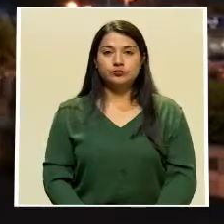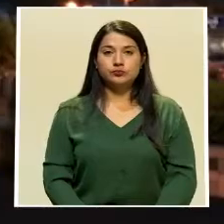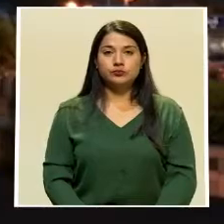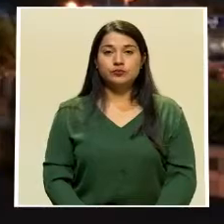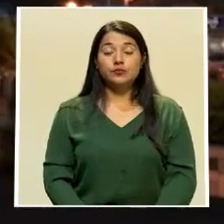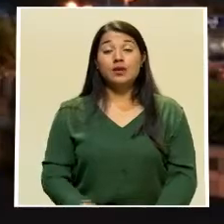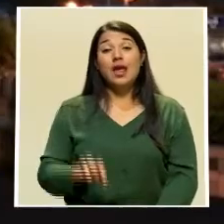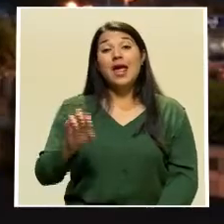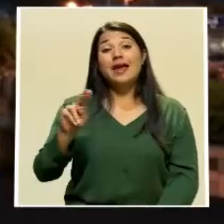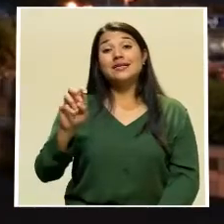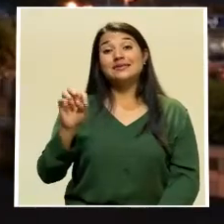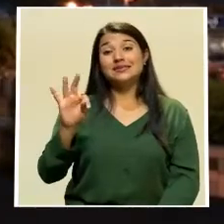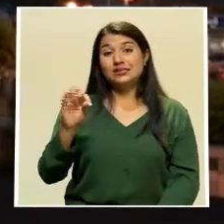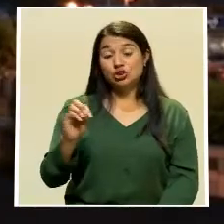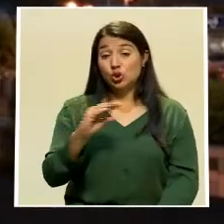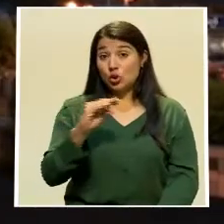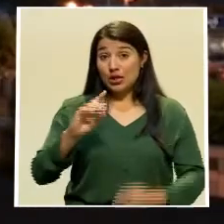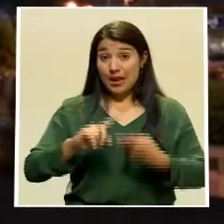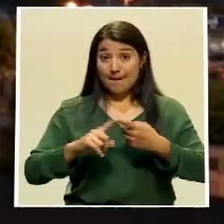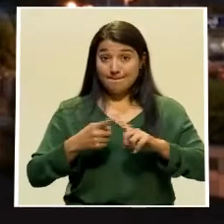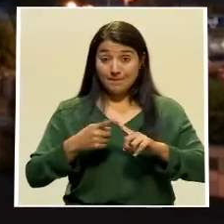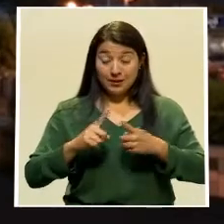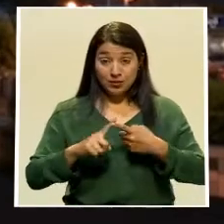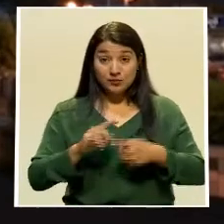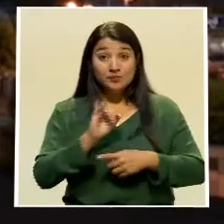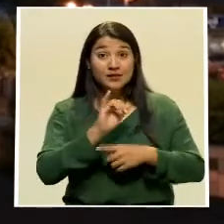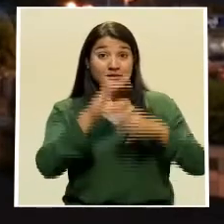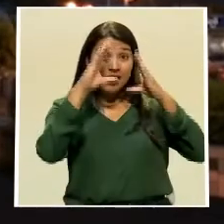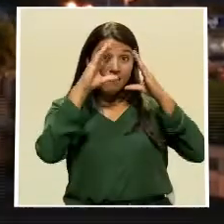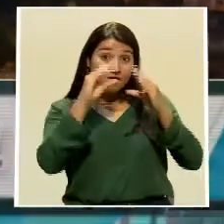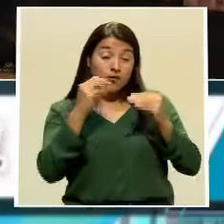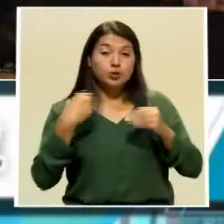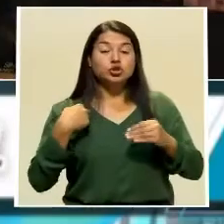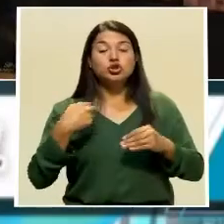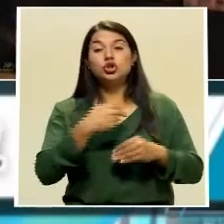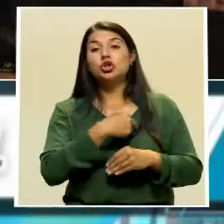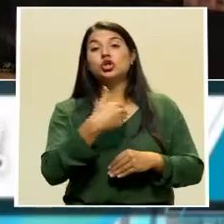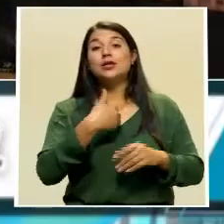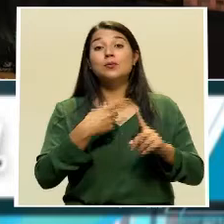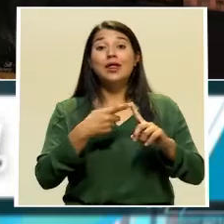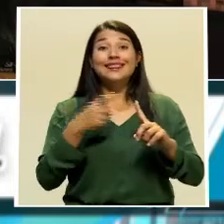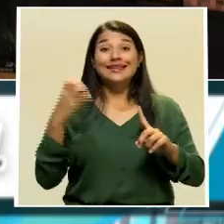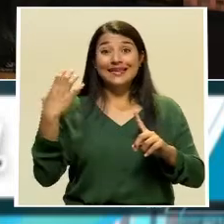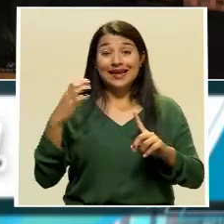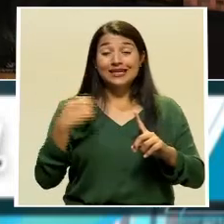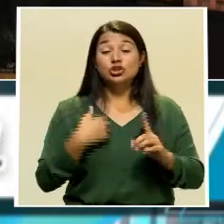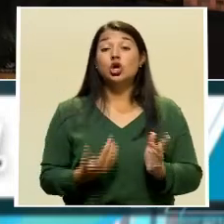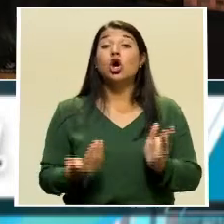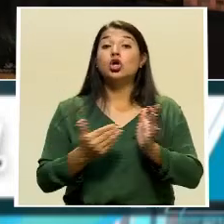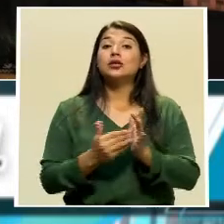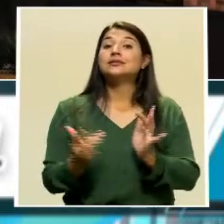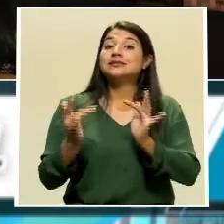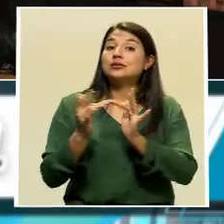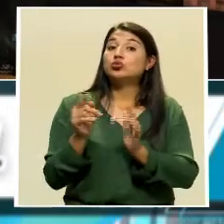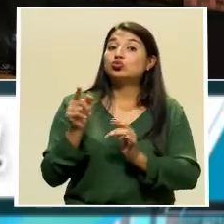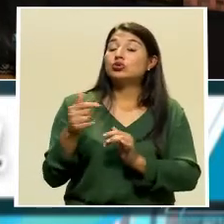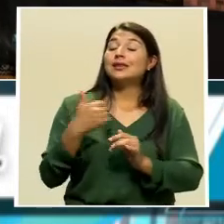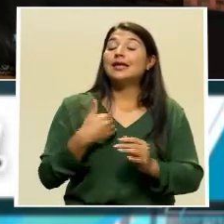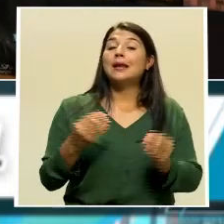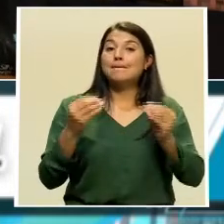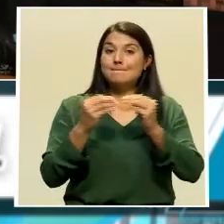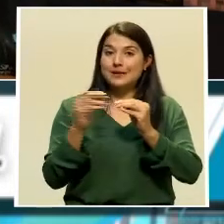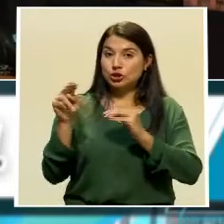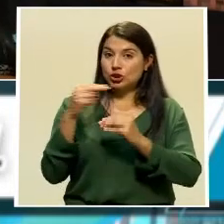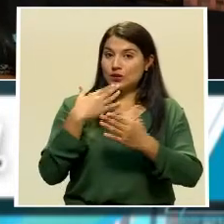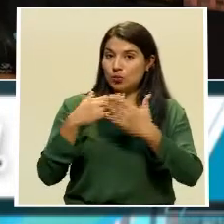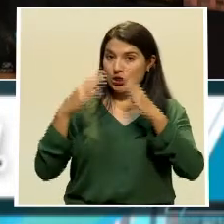Don Ernesto y amigos televidentes, esta es la información que tenemos desde Cartago. Vuelvo con ustedes al estudio principal donde tiene más